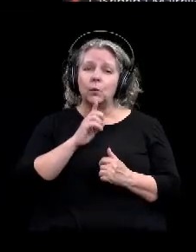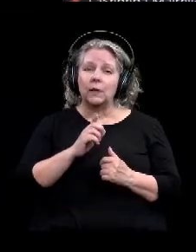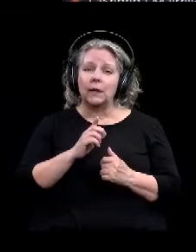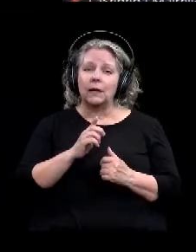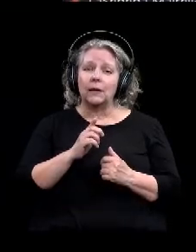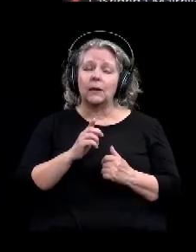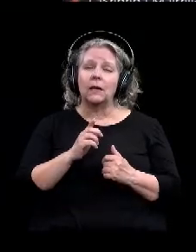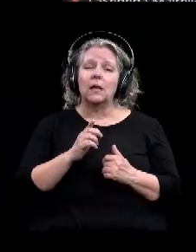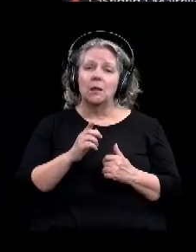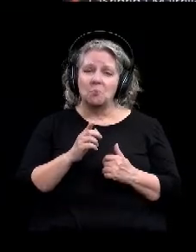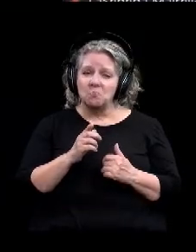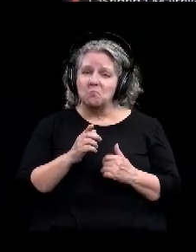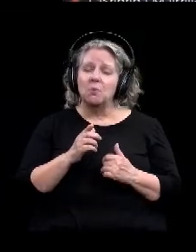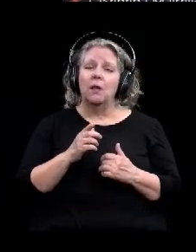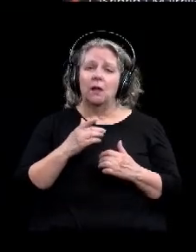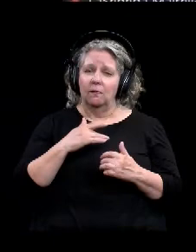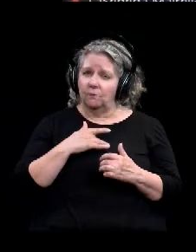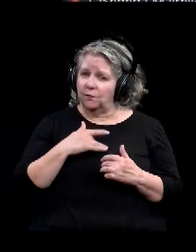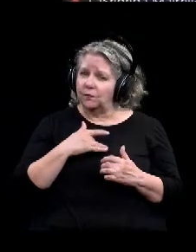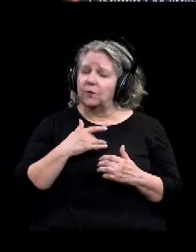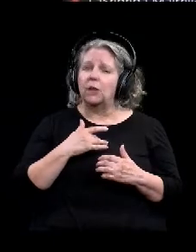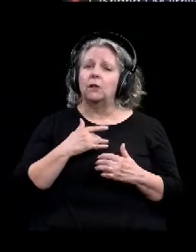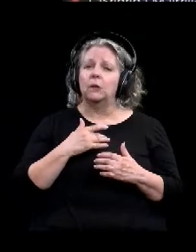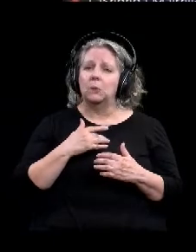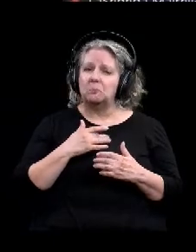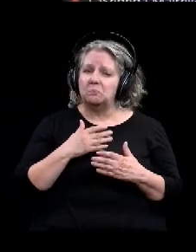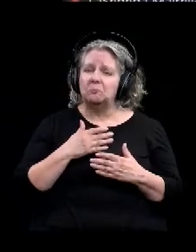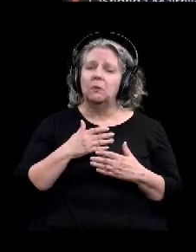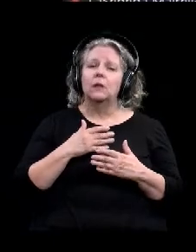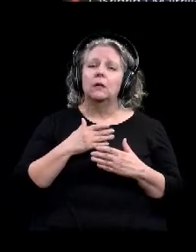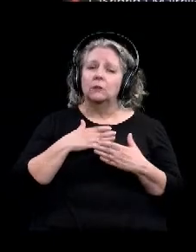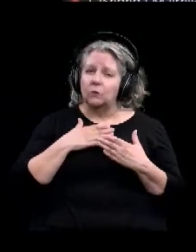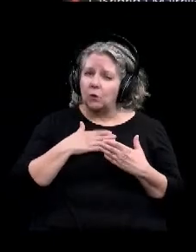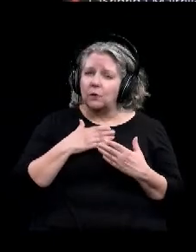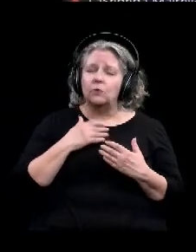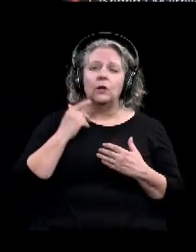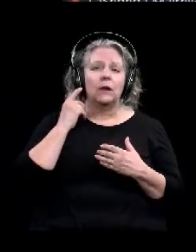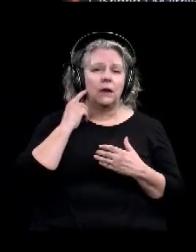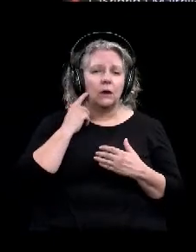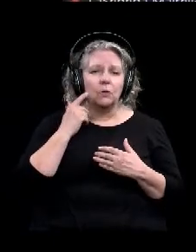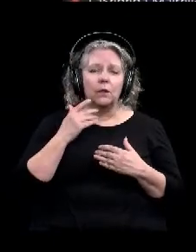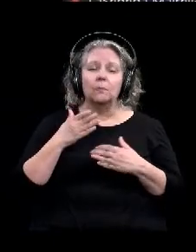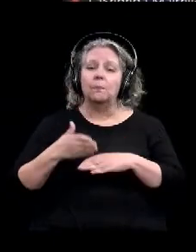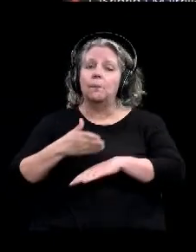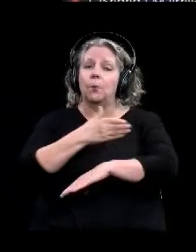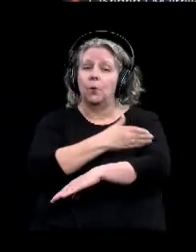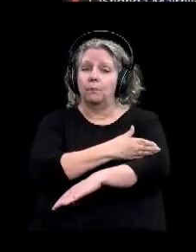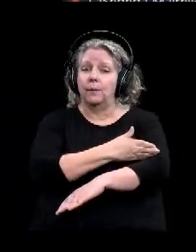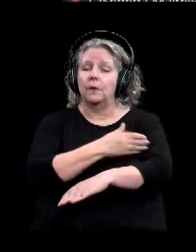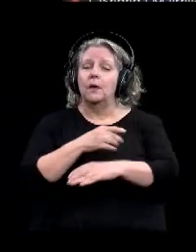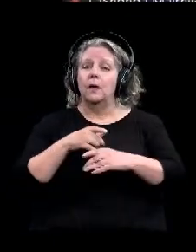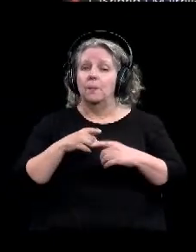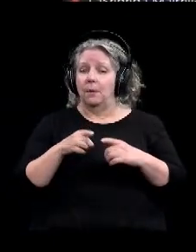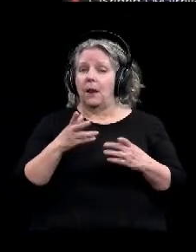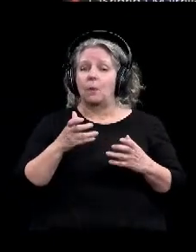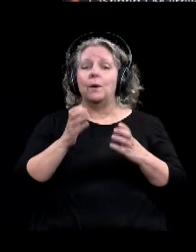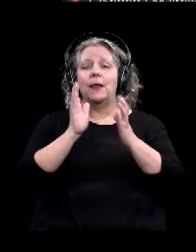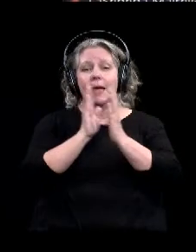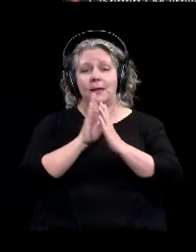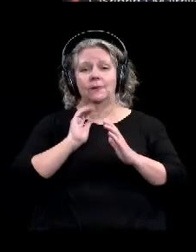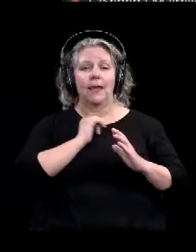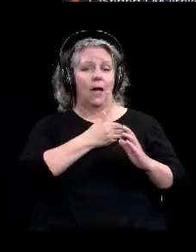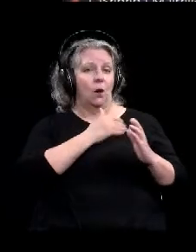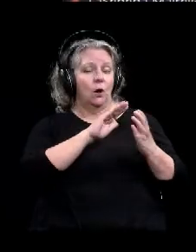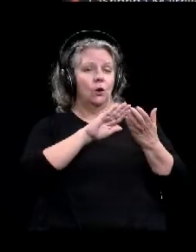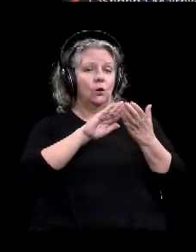así es como los demás son todos y quiero decirles a la comunidad que mientras las personas cosas empiezan a verse